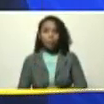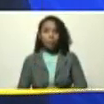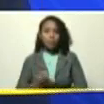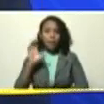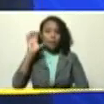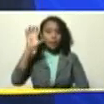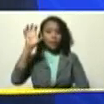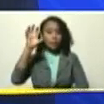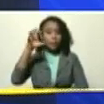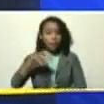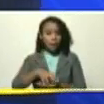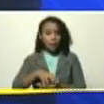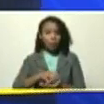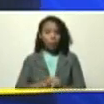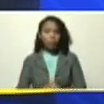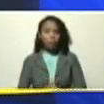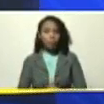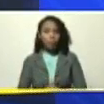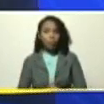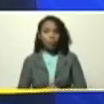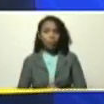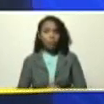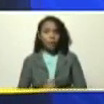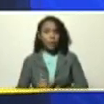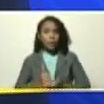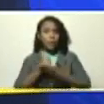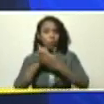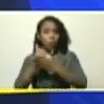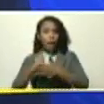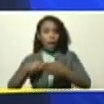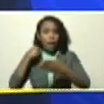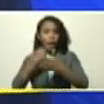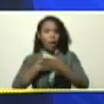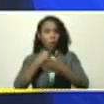Estado y ayudar en la lucha contra